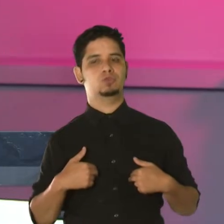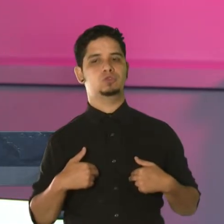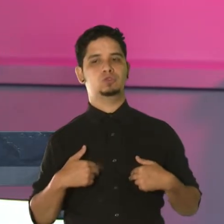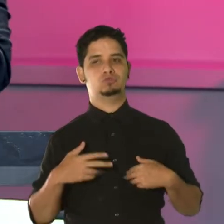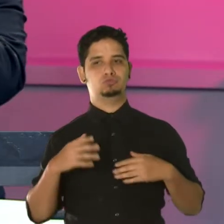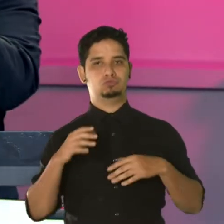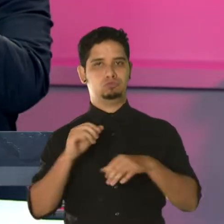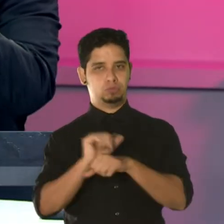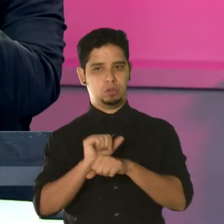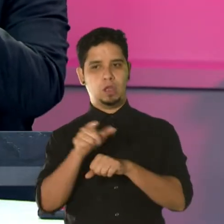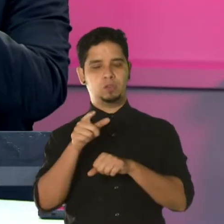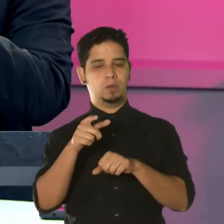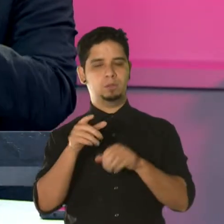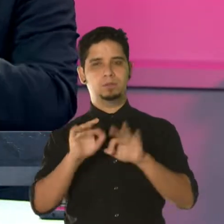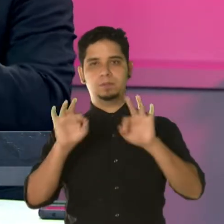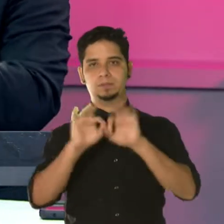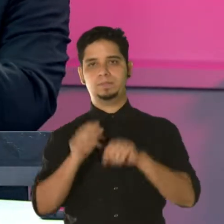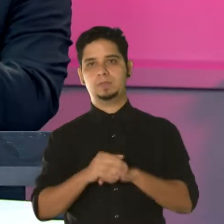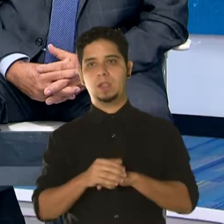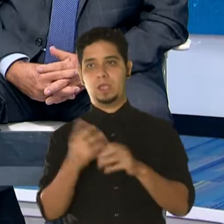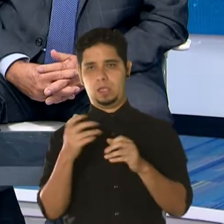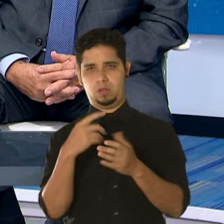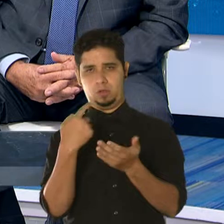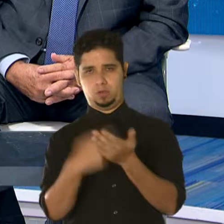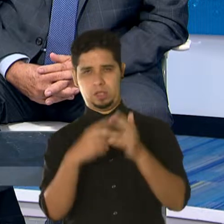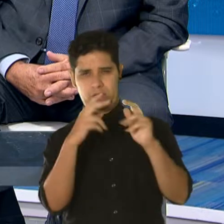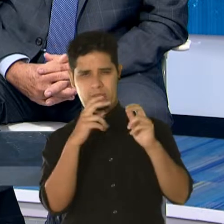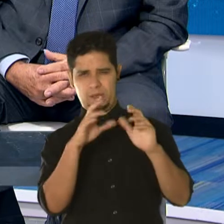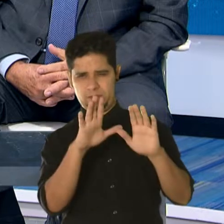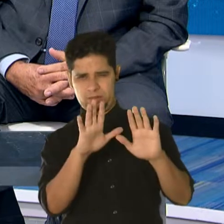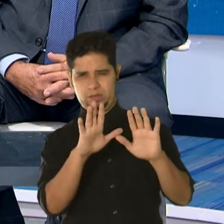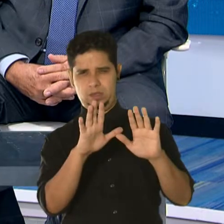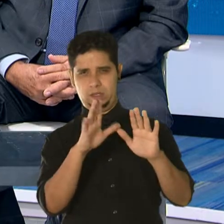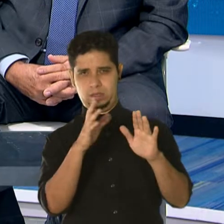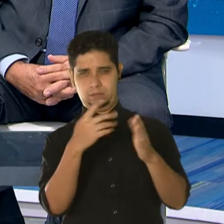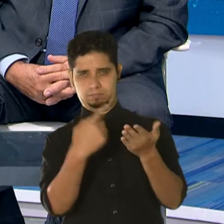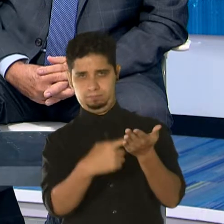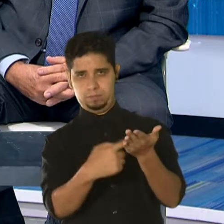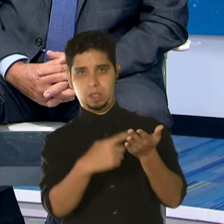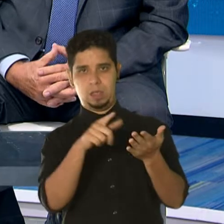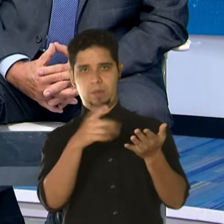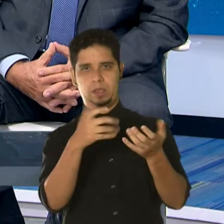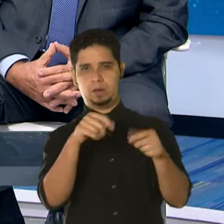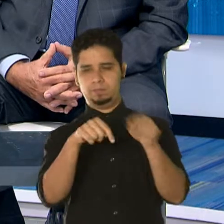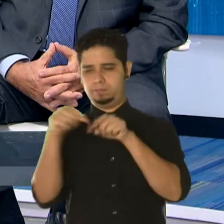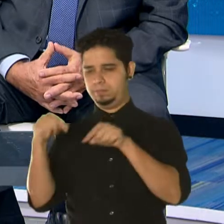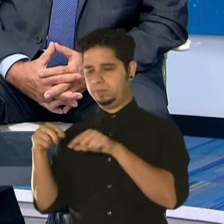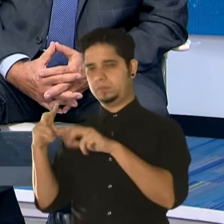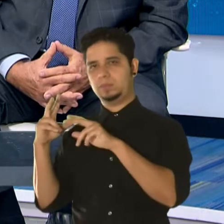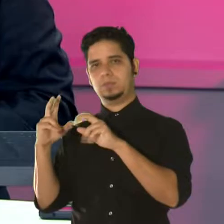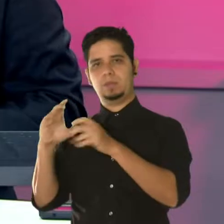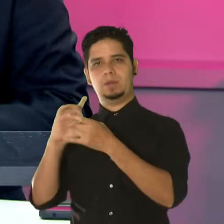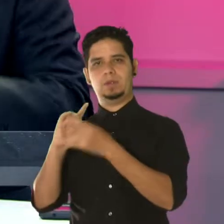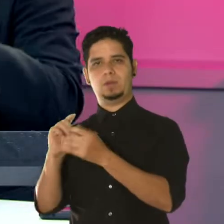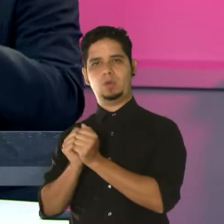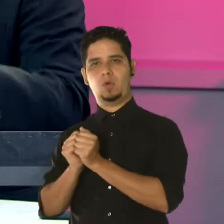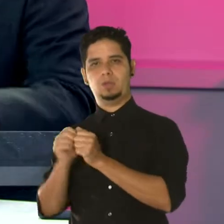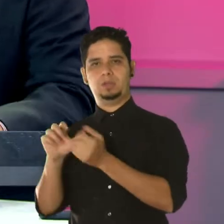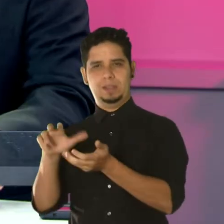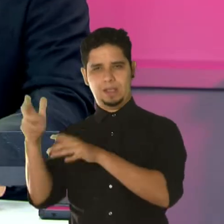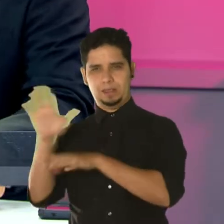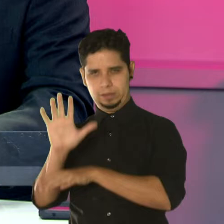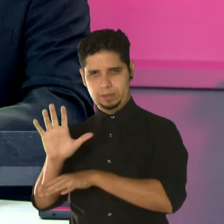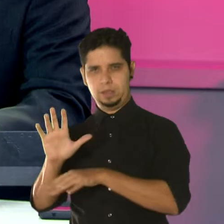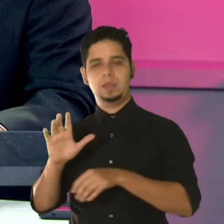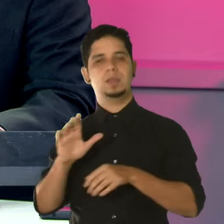seguir el tema que usted ahora señaló, aunque luego voy a ir hacia atrás al tema de los desastres y fenómenos que tenemos que estar enfrentando. Y